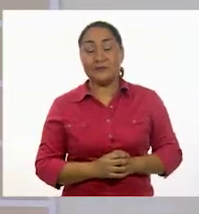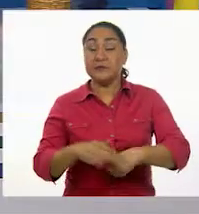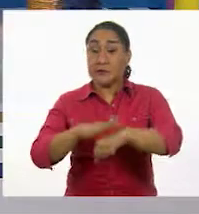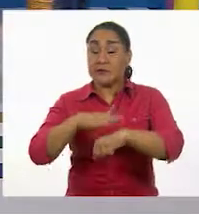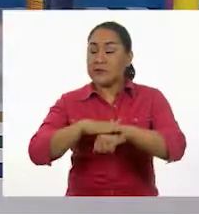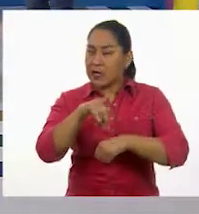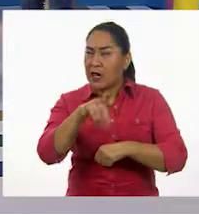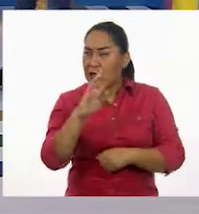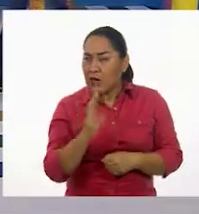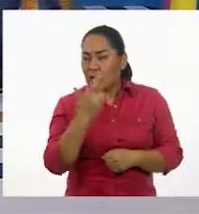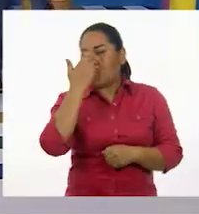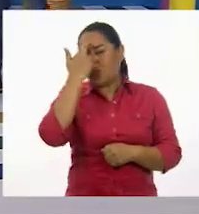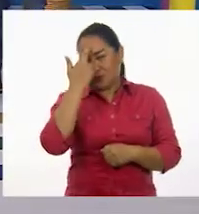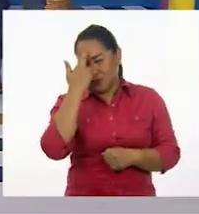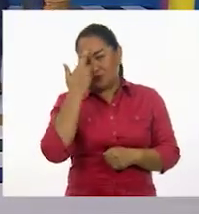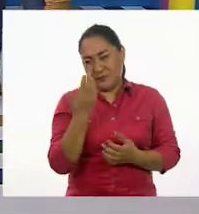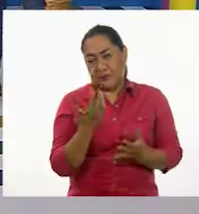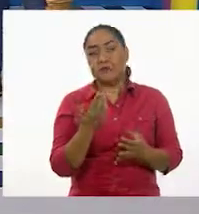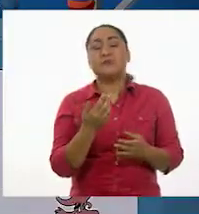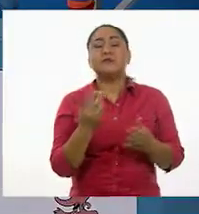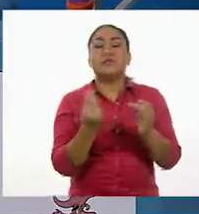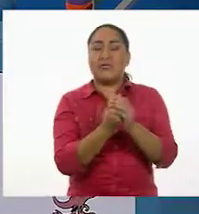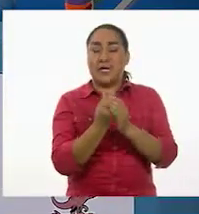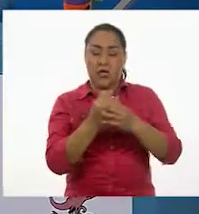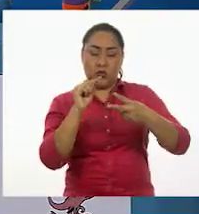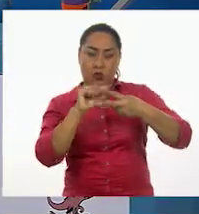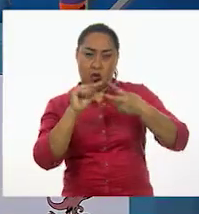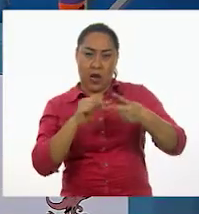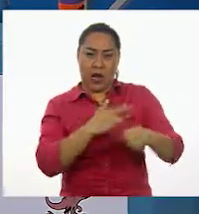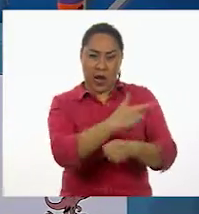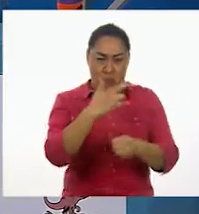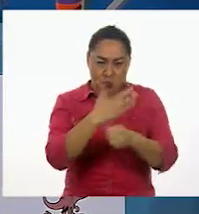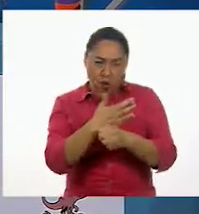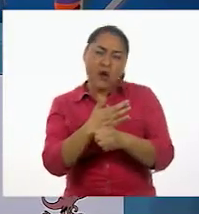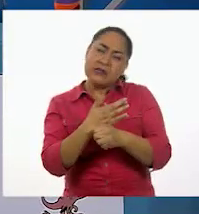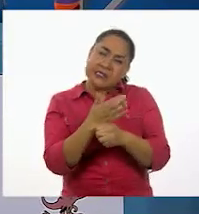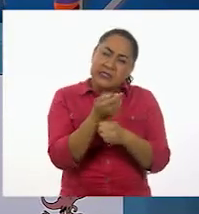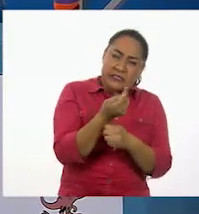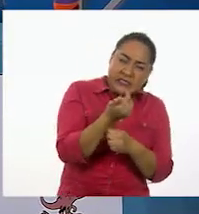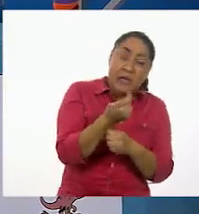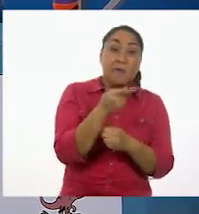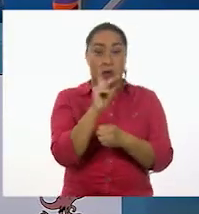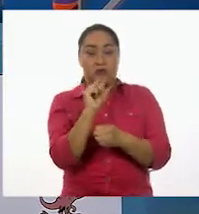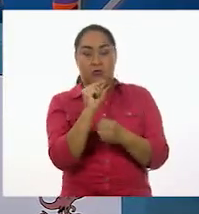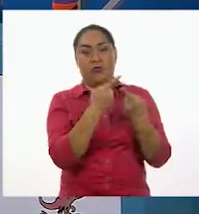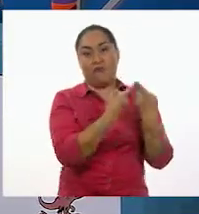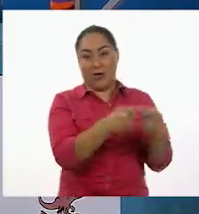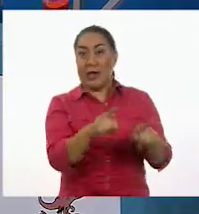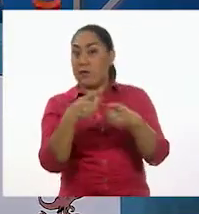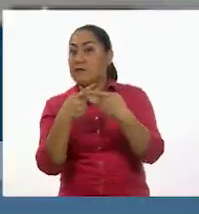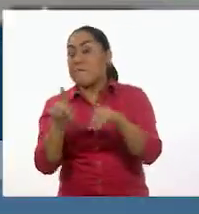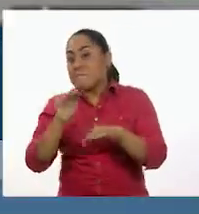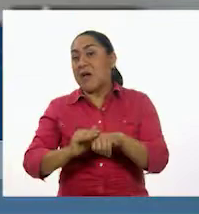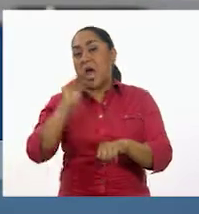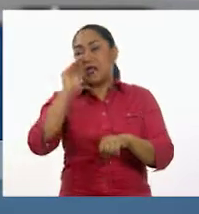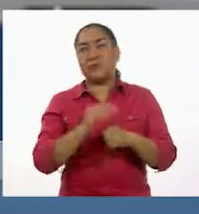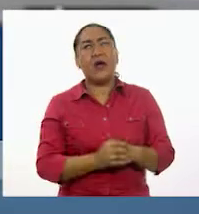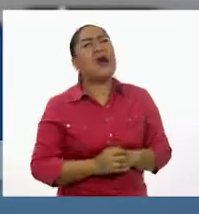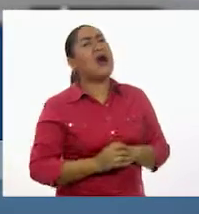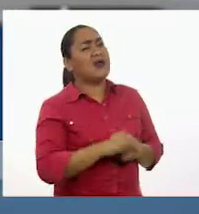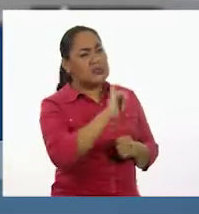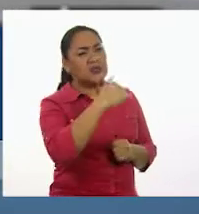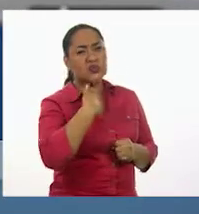Recordemos que si bien ambos tipos de república tenían similitudes, las diferencias también eran muy grandes. Yo me acuerdo también